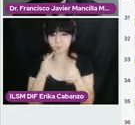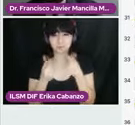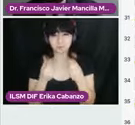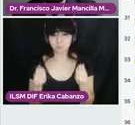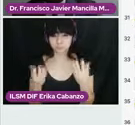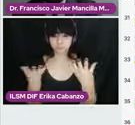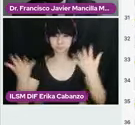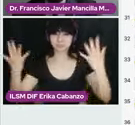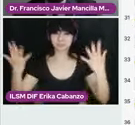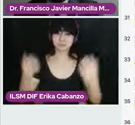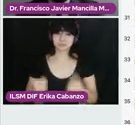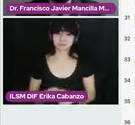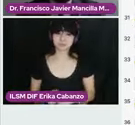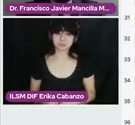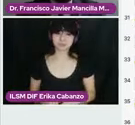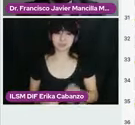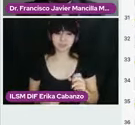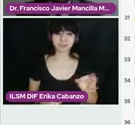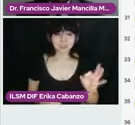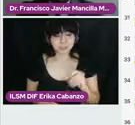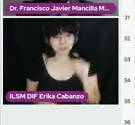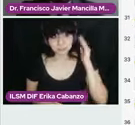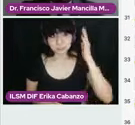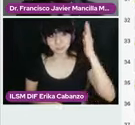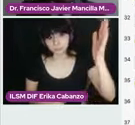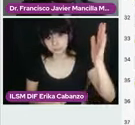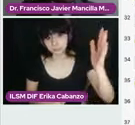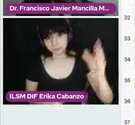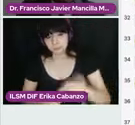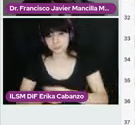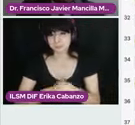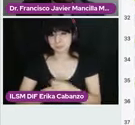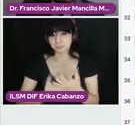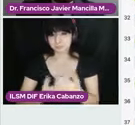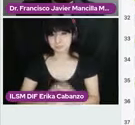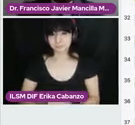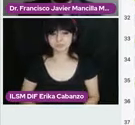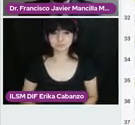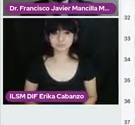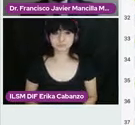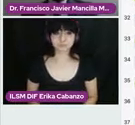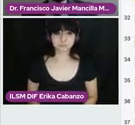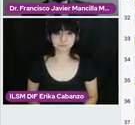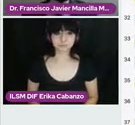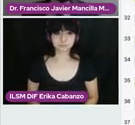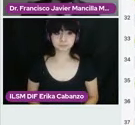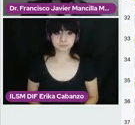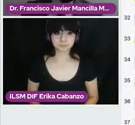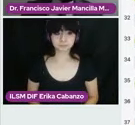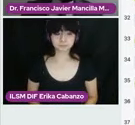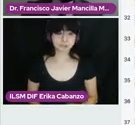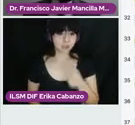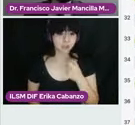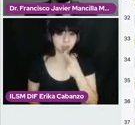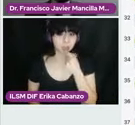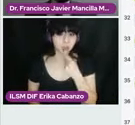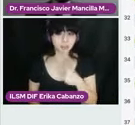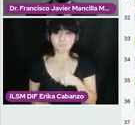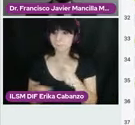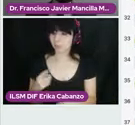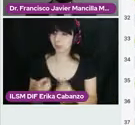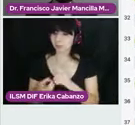las posibles reacciones secundarias. Antidepresivos, pues muy útiles. En